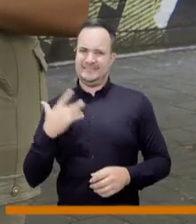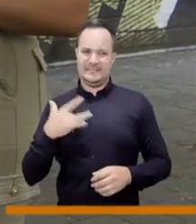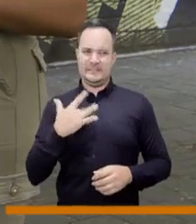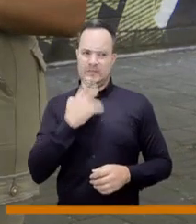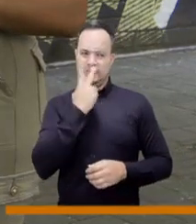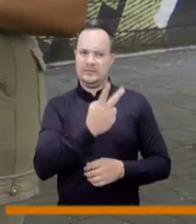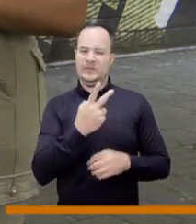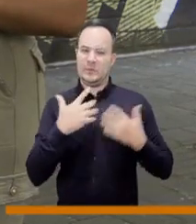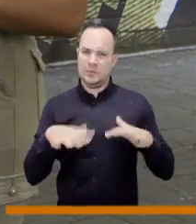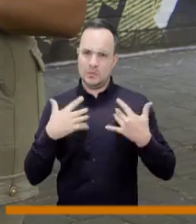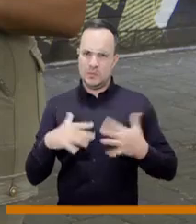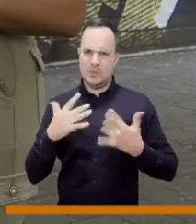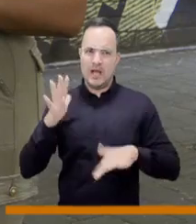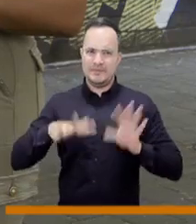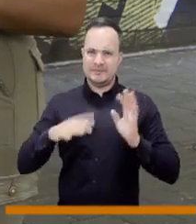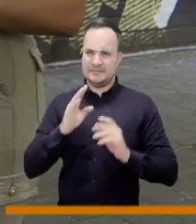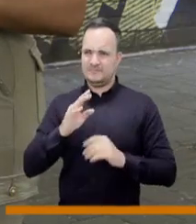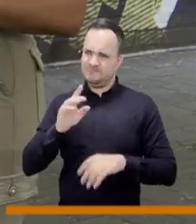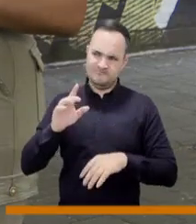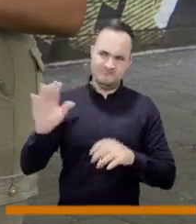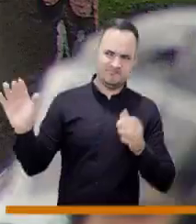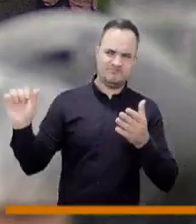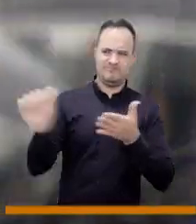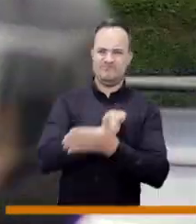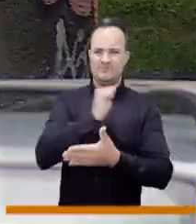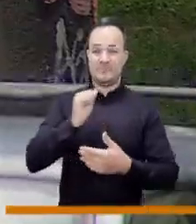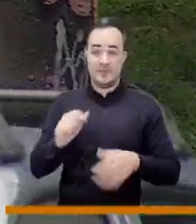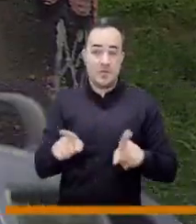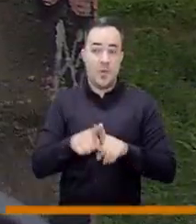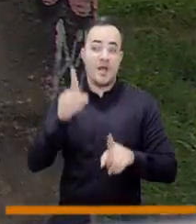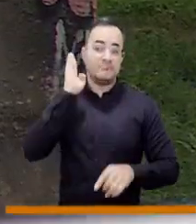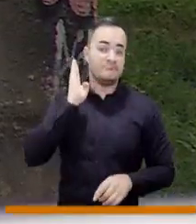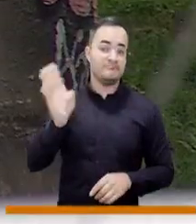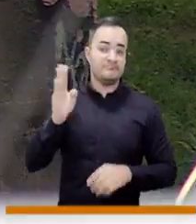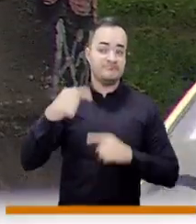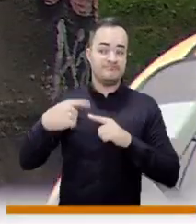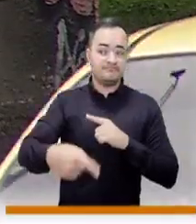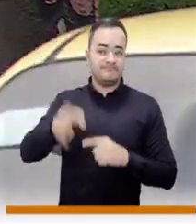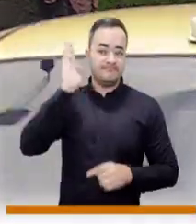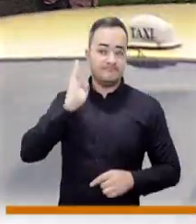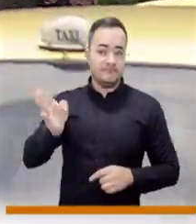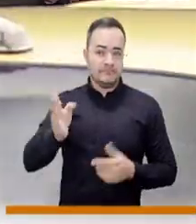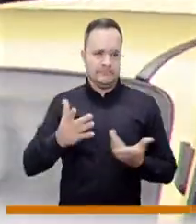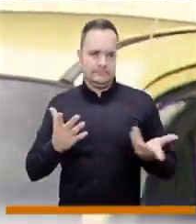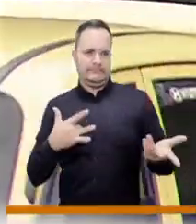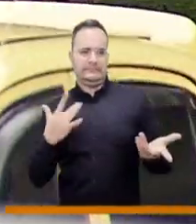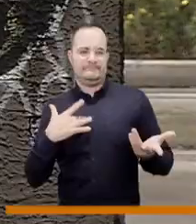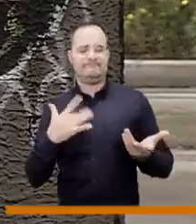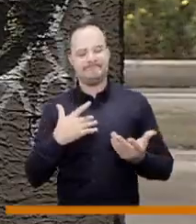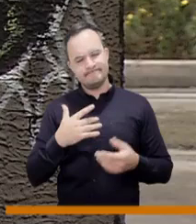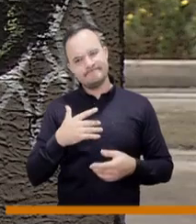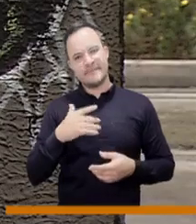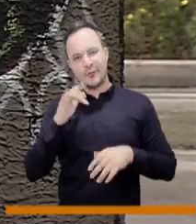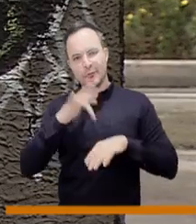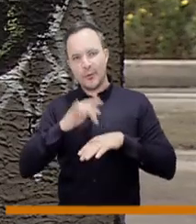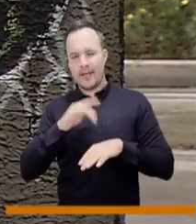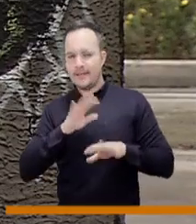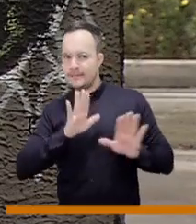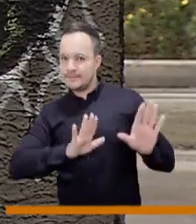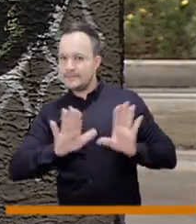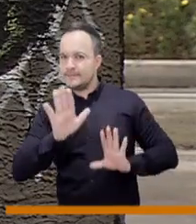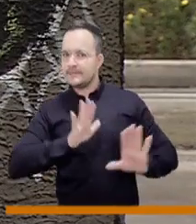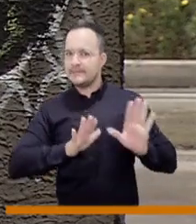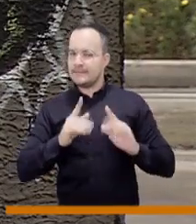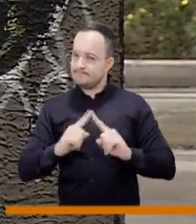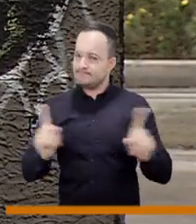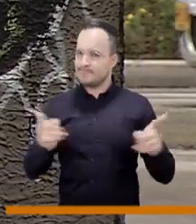circunstancial, no, es algo muy directo y son, digamos, como formas de amenaza que también que se vuelven muy directas, entonces ahí es cuando se le hace un seguimiento